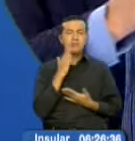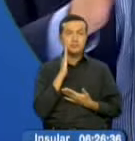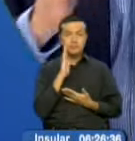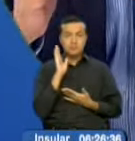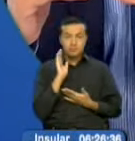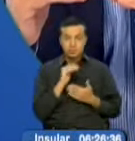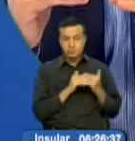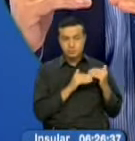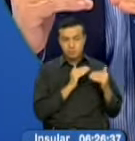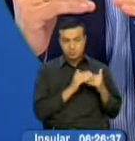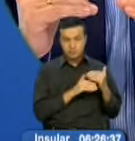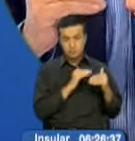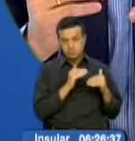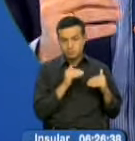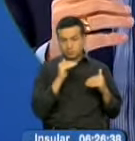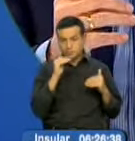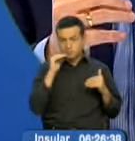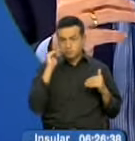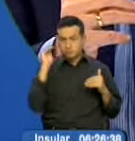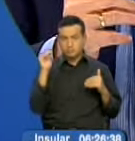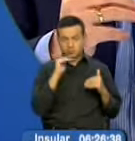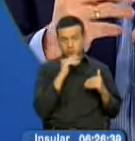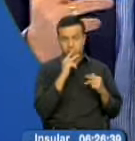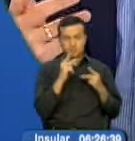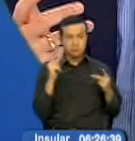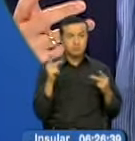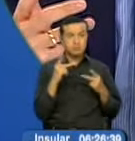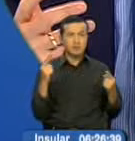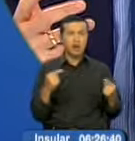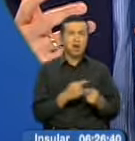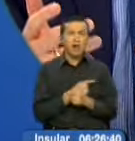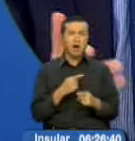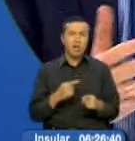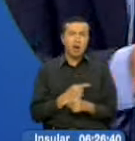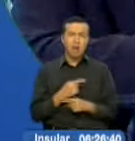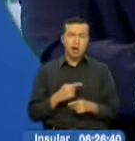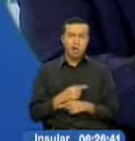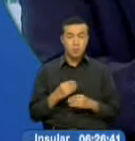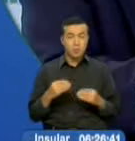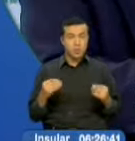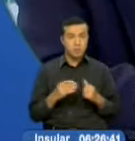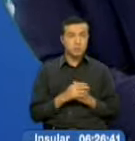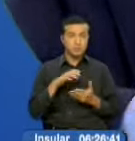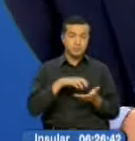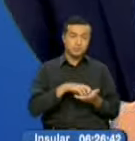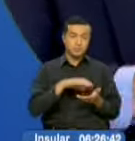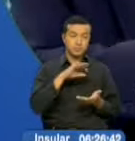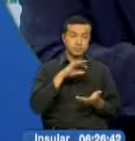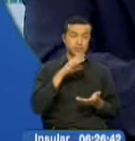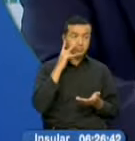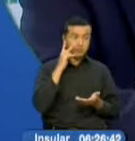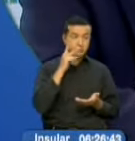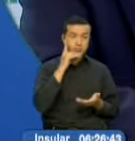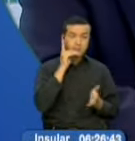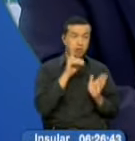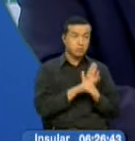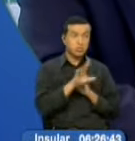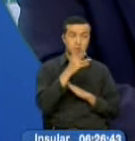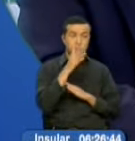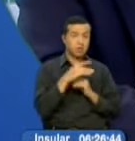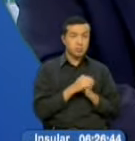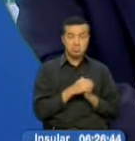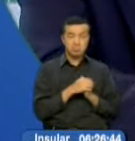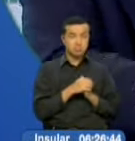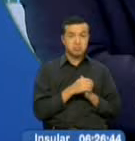cada una de las instancias han sido contradictorios. Es decir, en la Junta Provincial no se presentó la cantidad